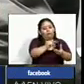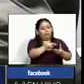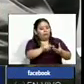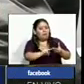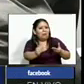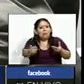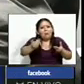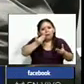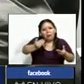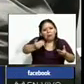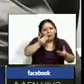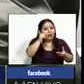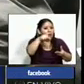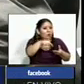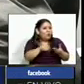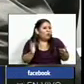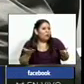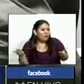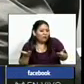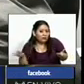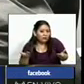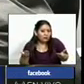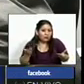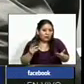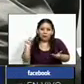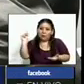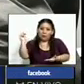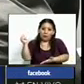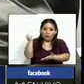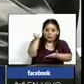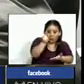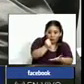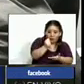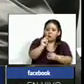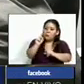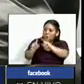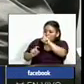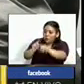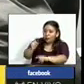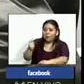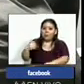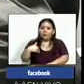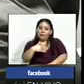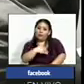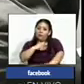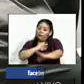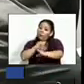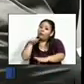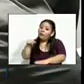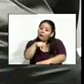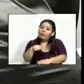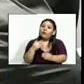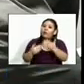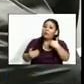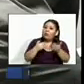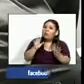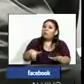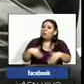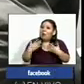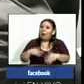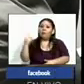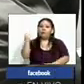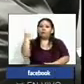explicar justamente cómo se ha desarrollado este préstamo. Preguntar a los señores de defensa que nos expliquen qué pasó con esos seis